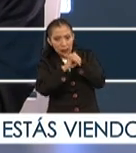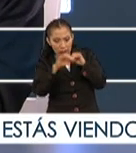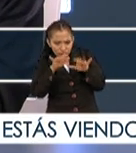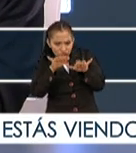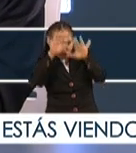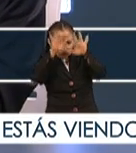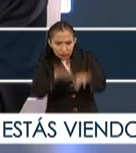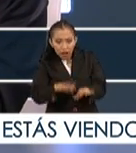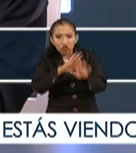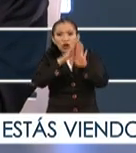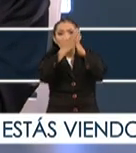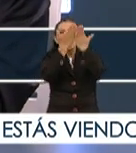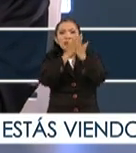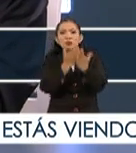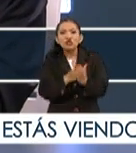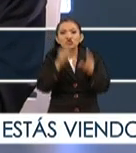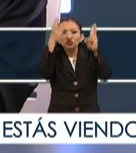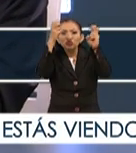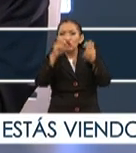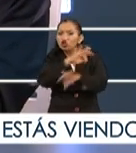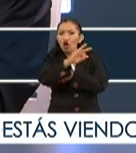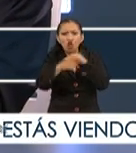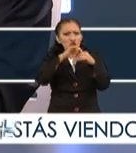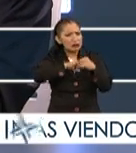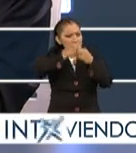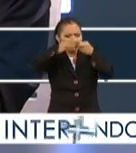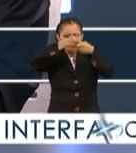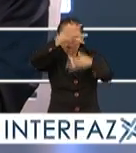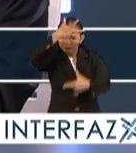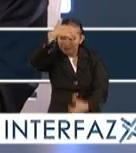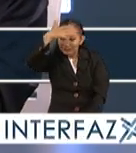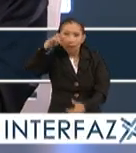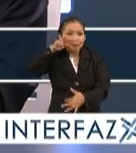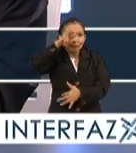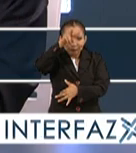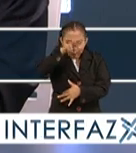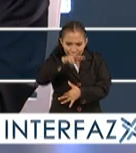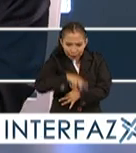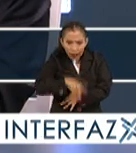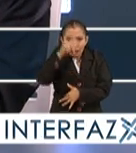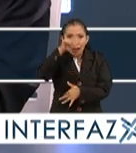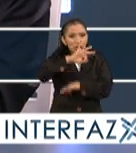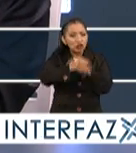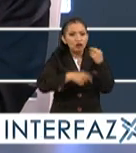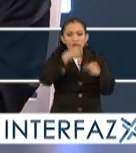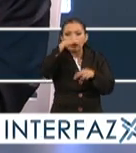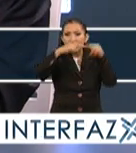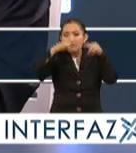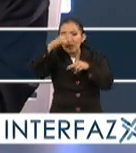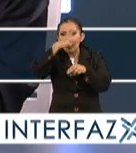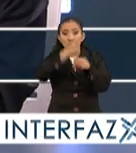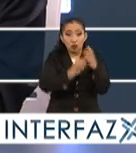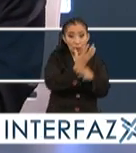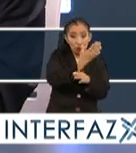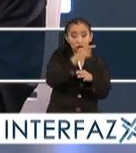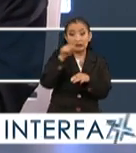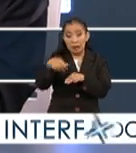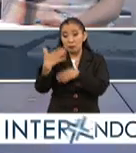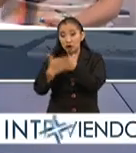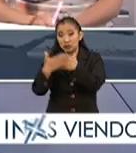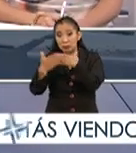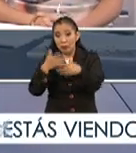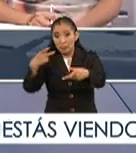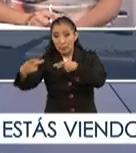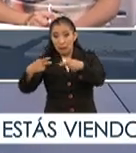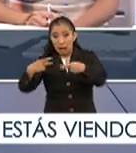digital todos los libros de texto. Ahí están todos los libros de texto para todos los grados y todos los niveles. Tanto los nuevos como los que se van a